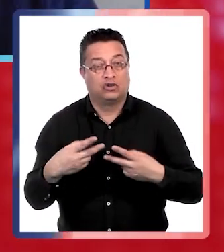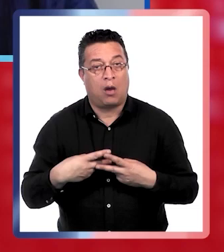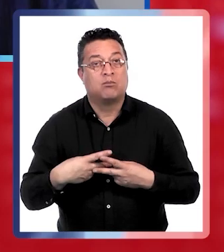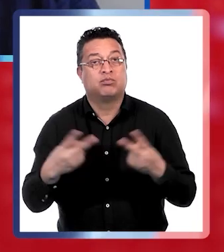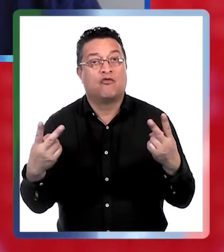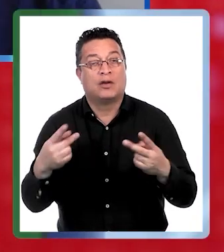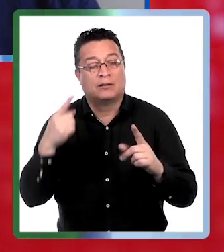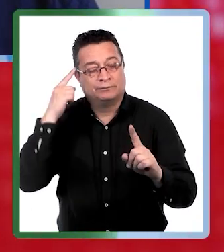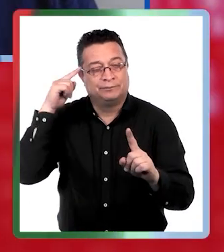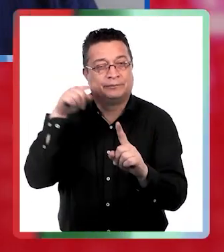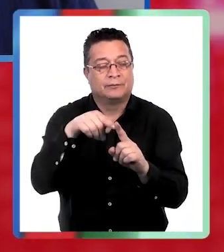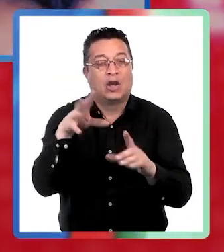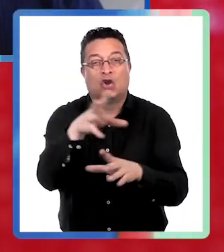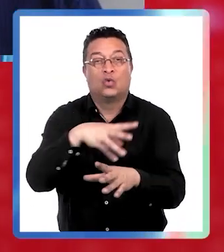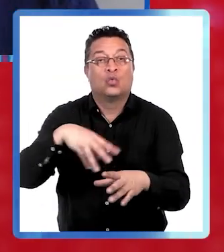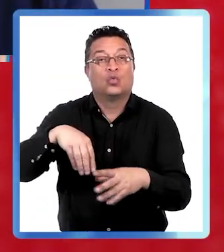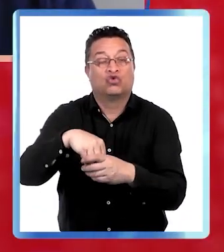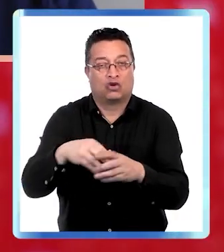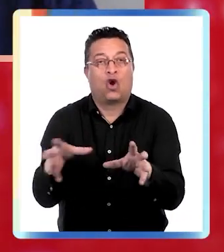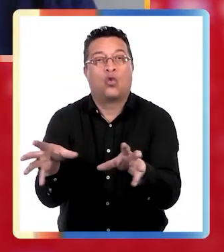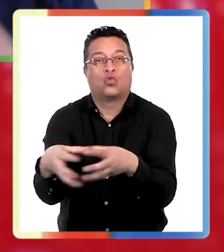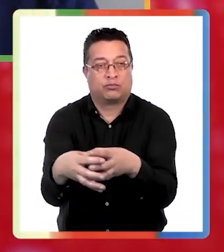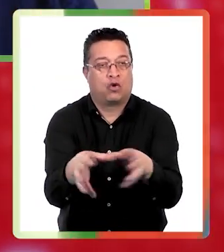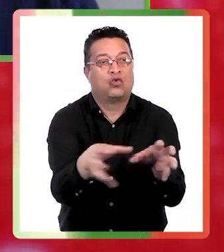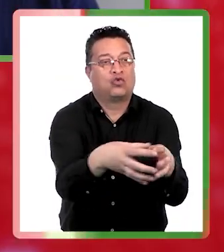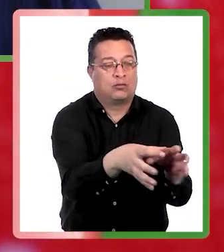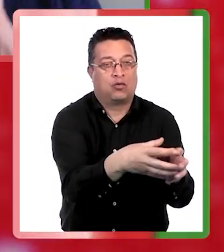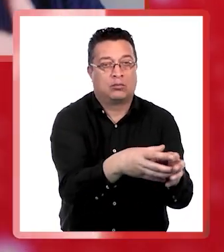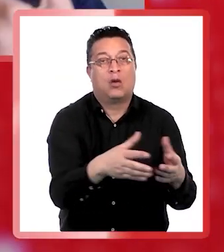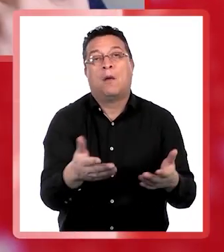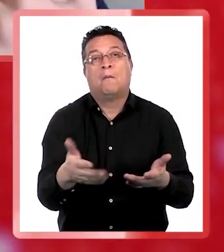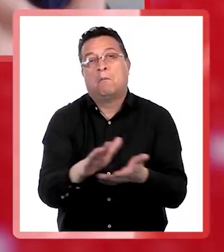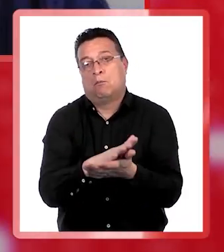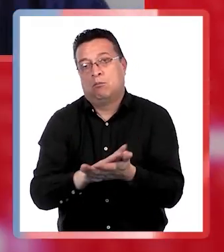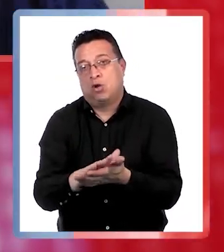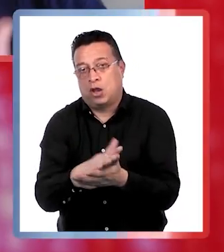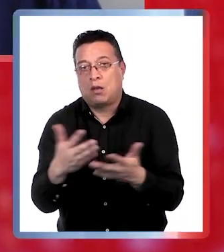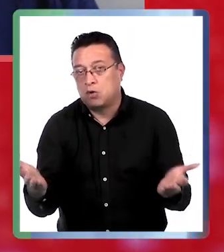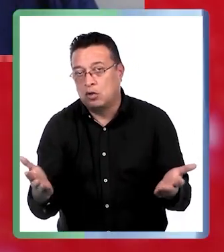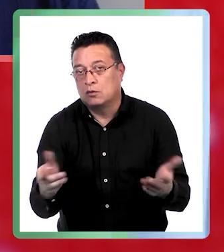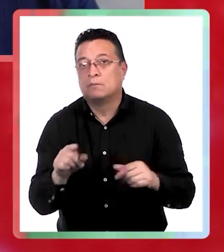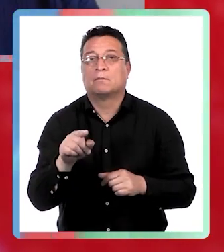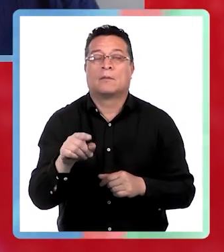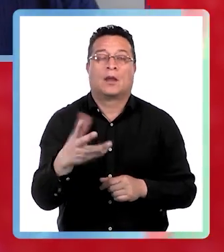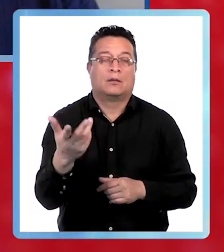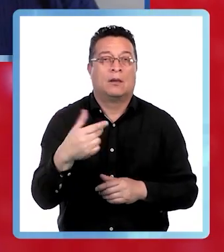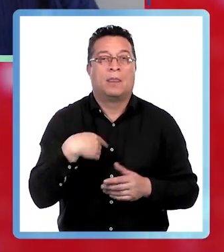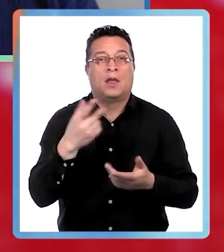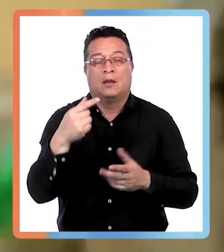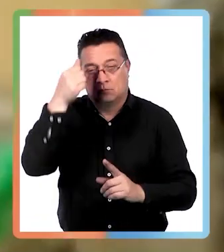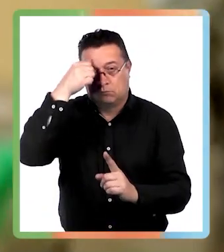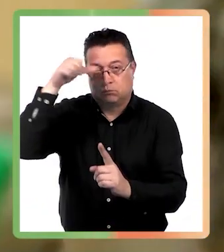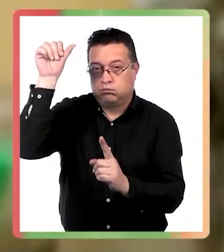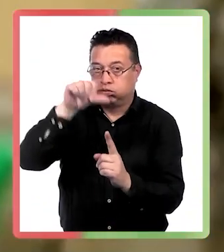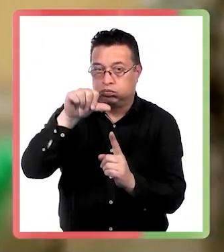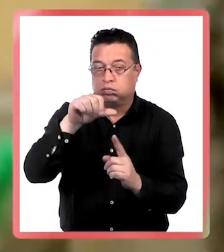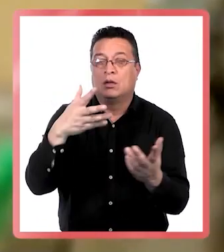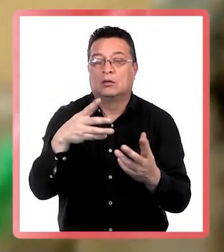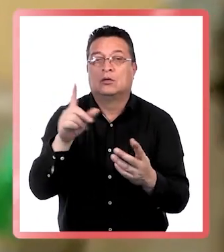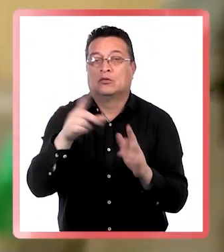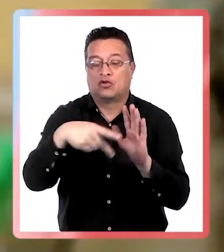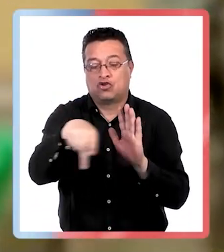políticas públicas hacia la inclusión de ciertos grupos, ¿no? Estamos hablando de